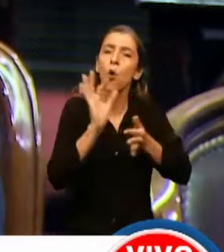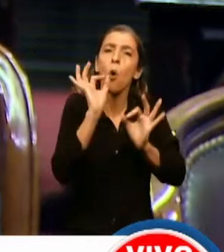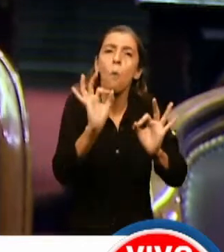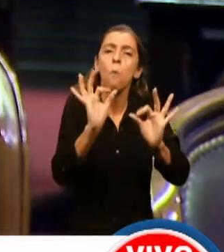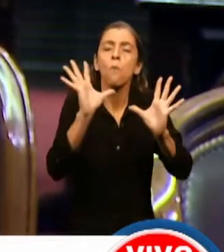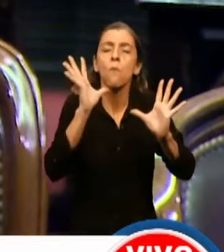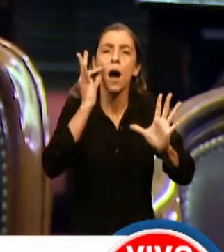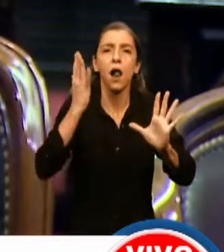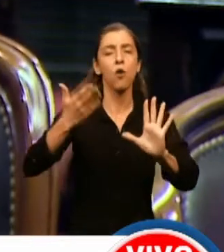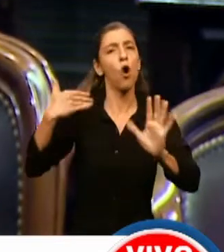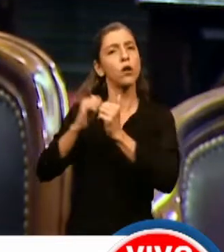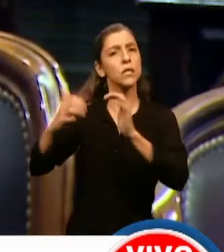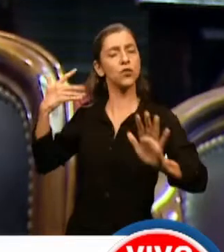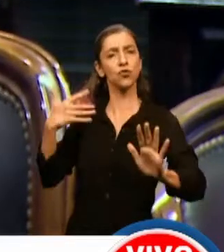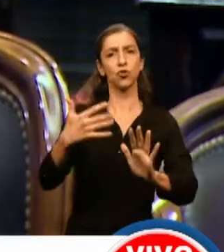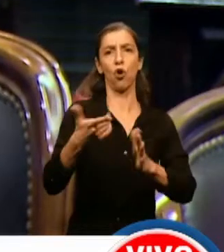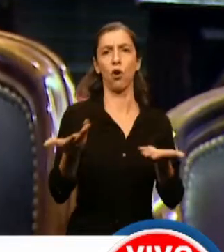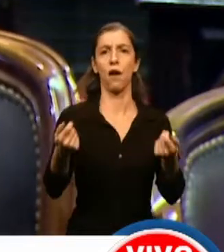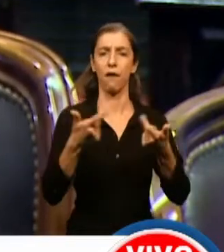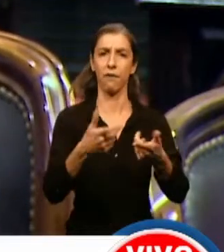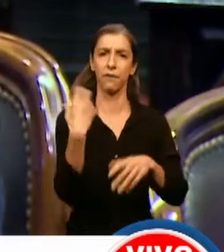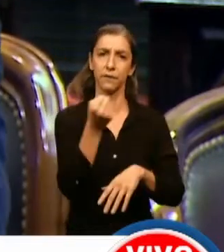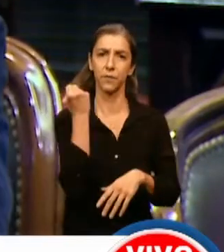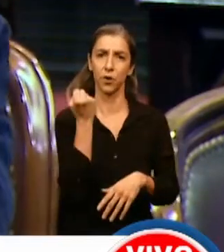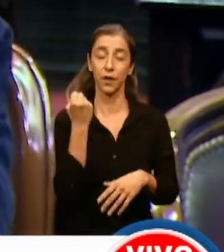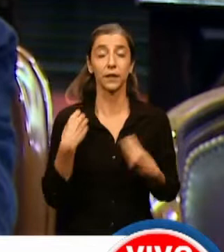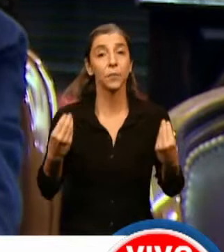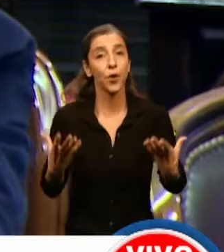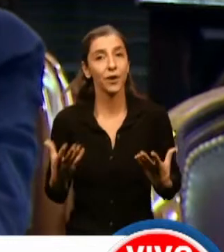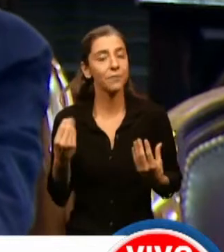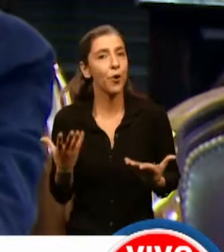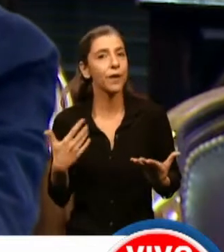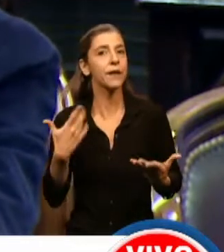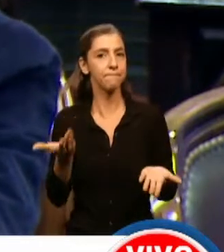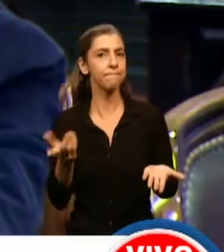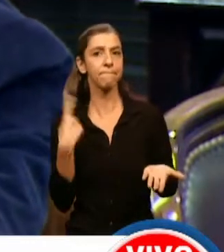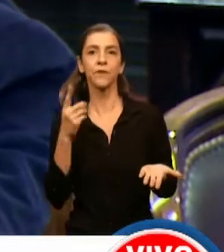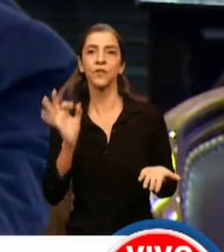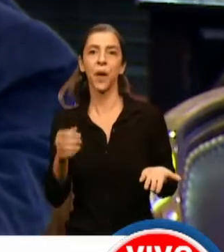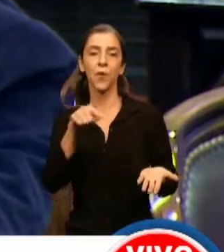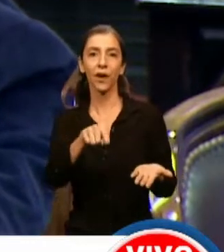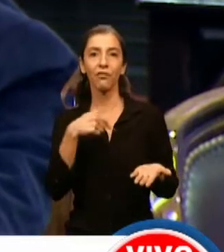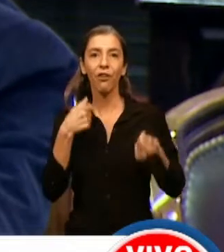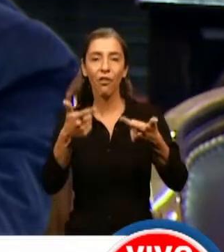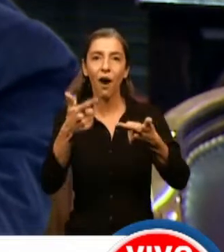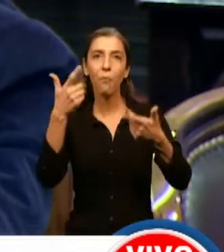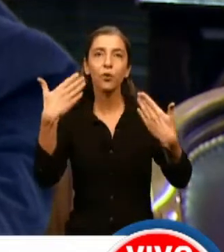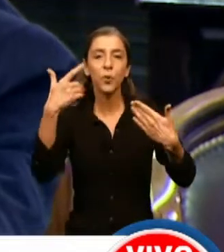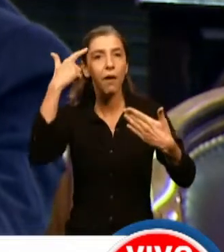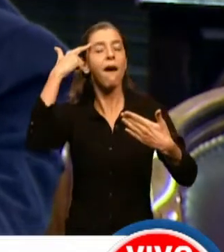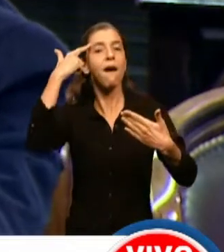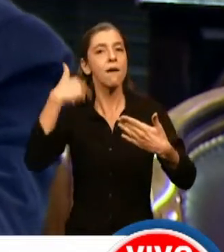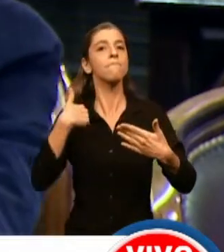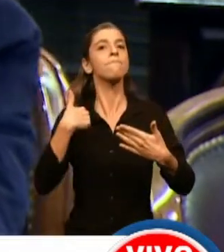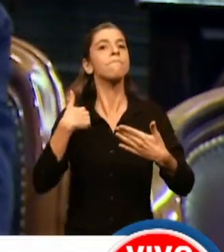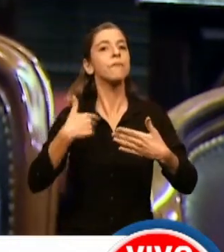¿Y por qué? Porque también incorporan un concepto o idea de igualdad que muchos